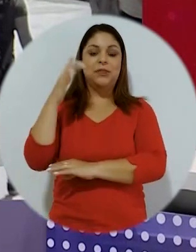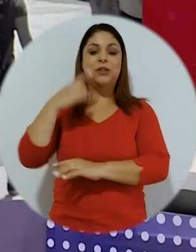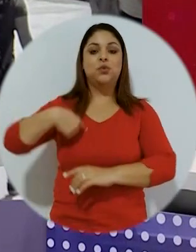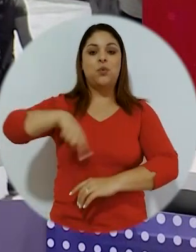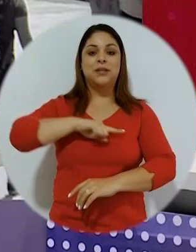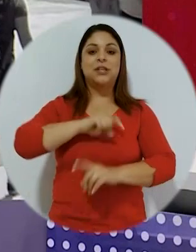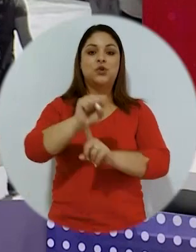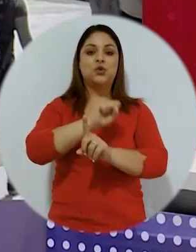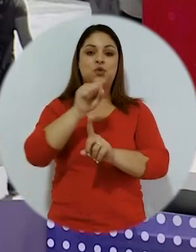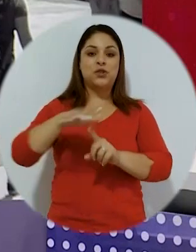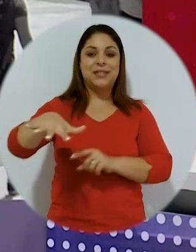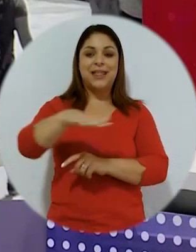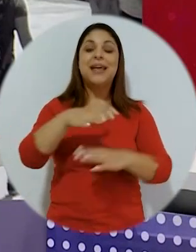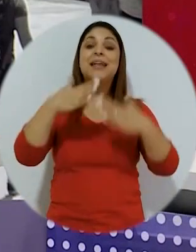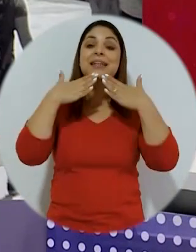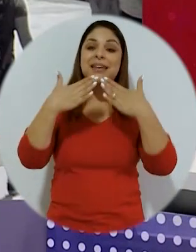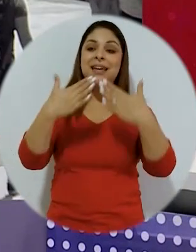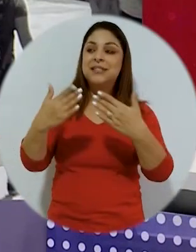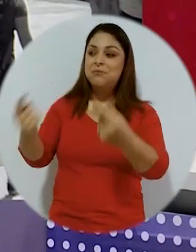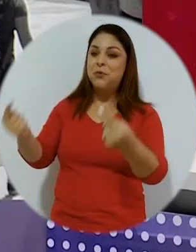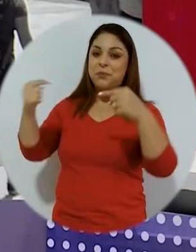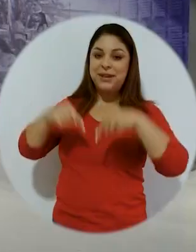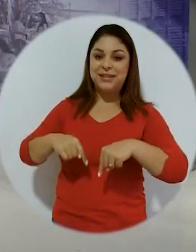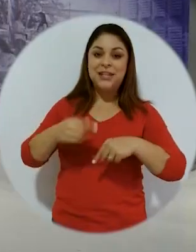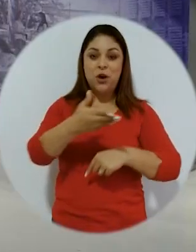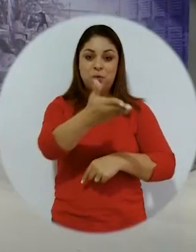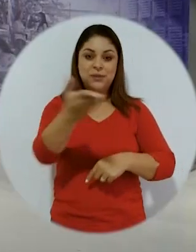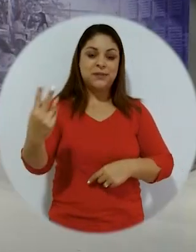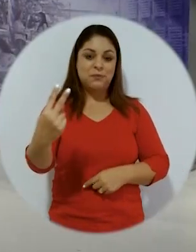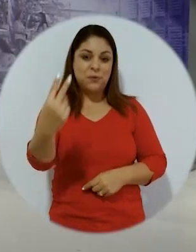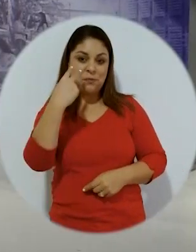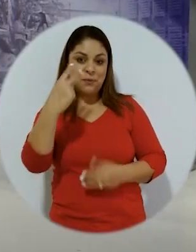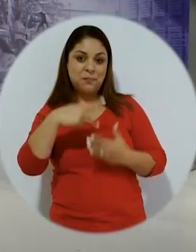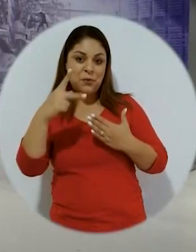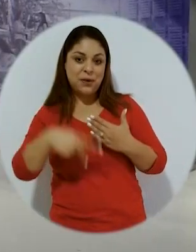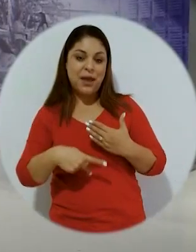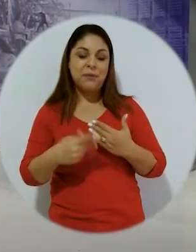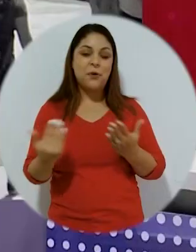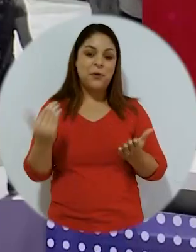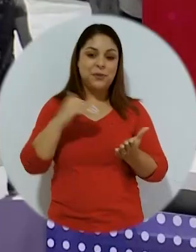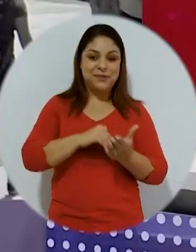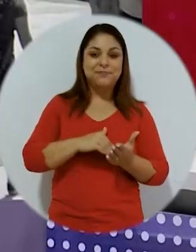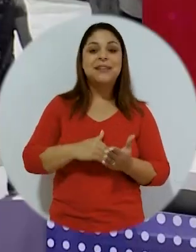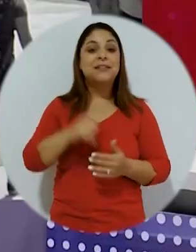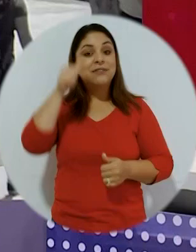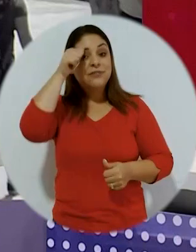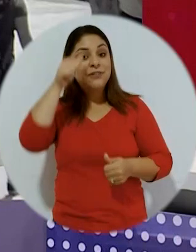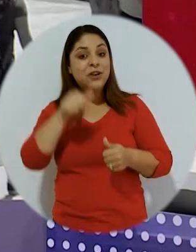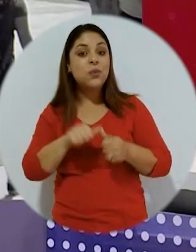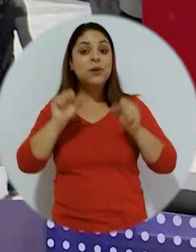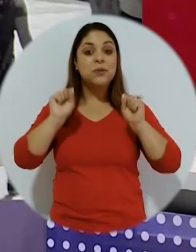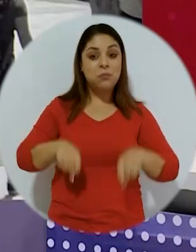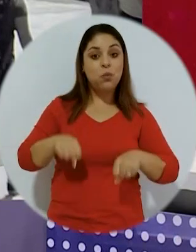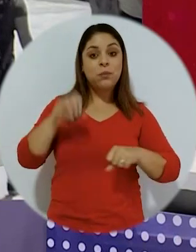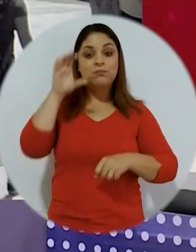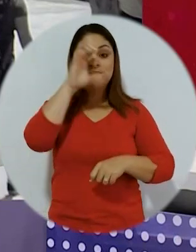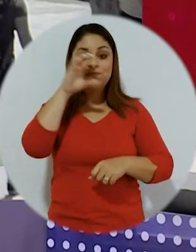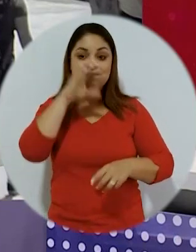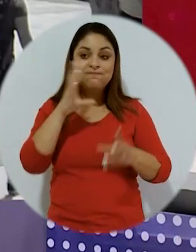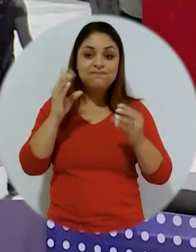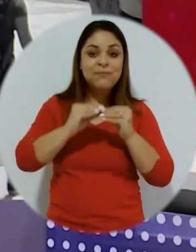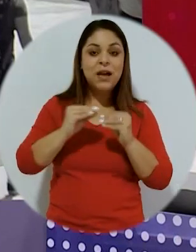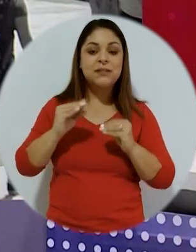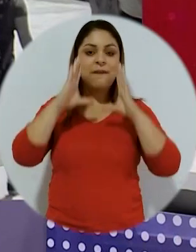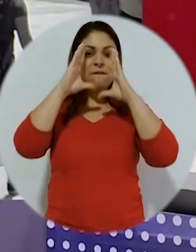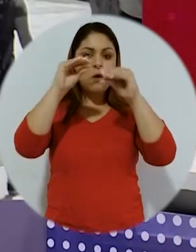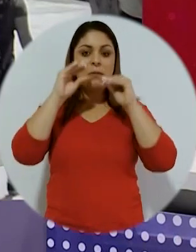ambiente y para nuestra sociedad. Muchas gracias a ustedes por acompañarnos en este programa y a ustedes por estar con nosotros una vez más. Les recuerdo que puede